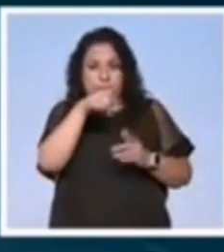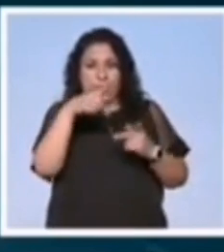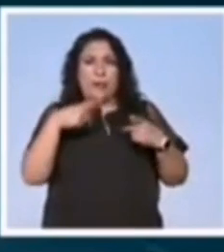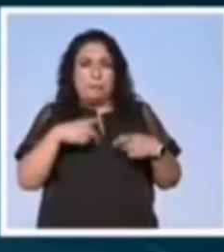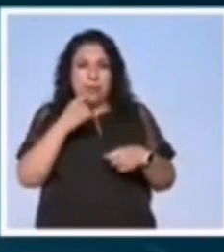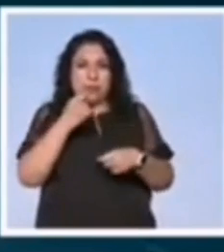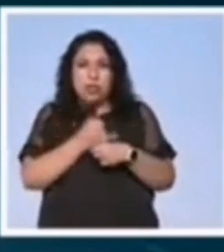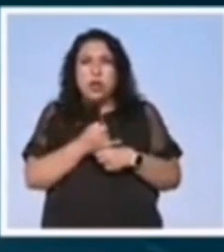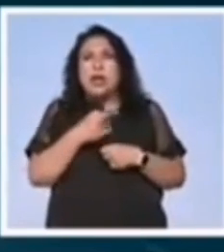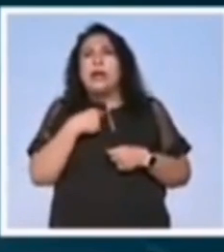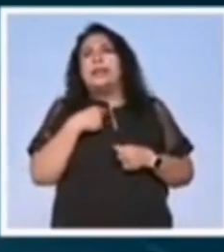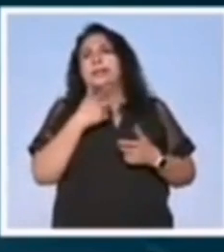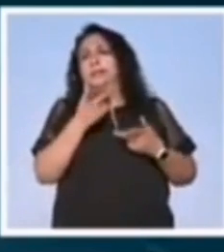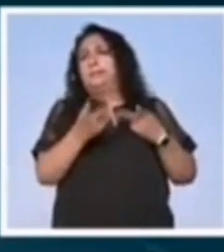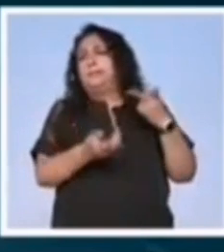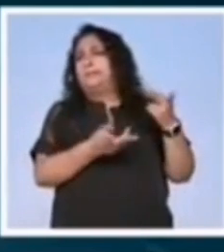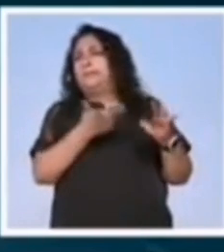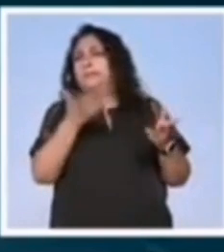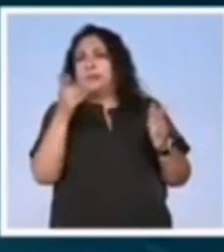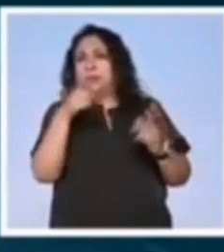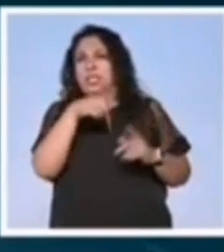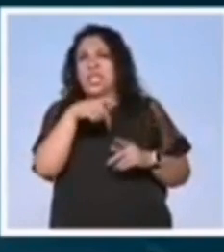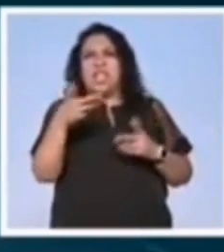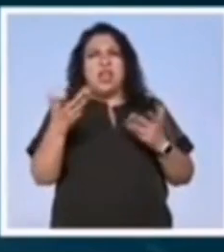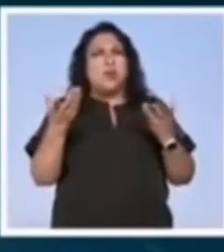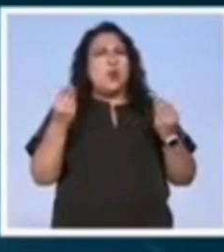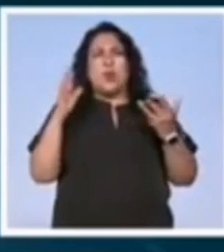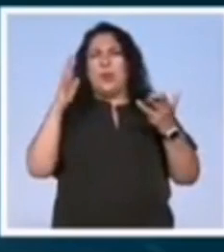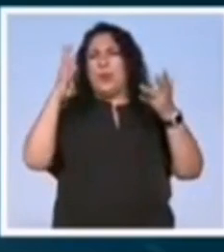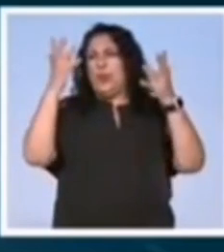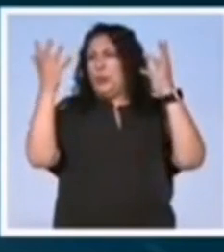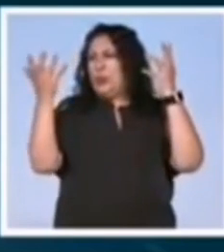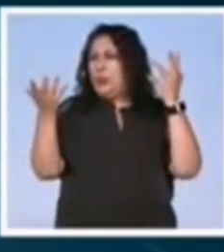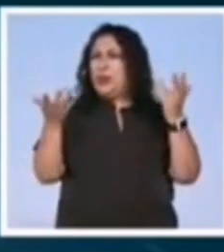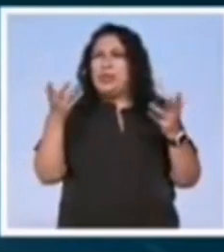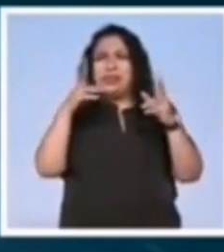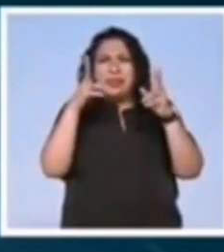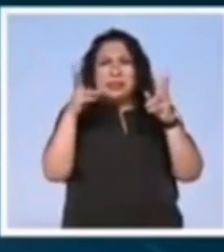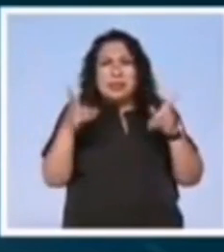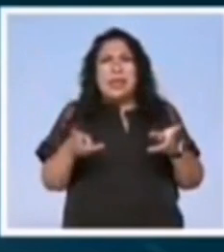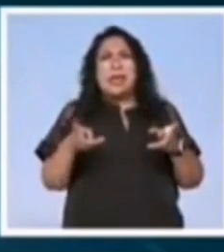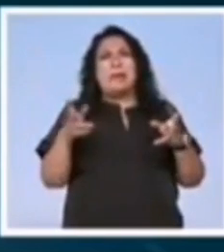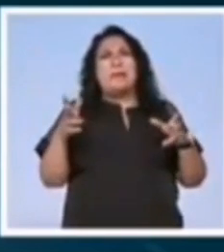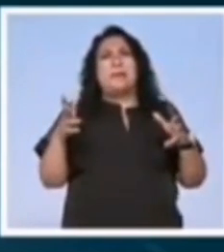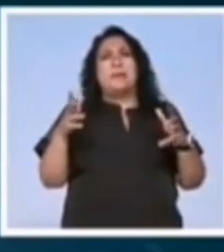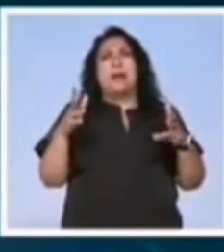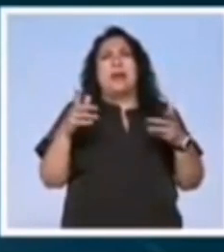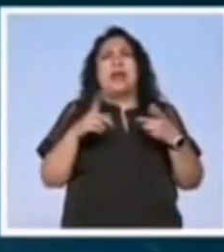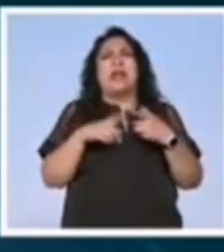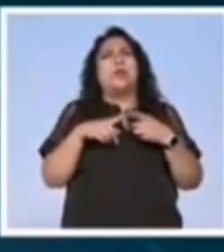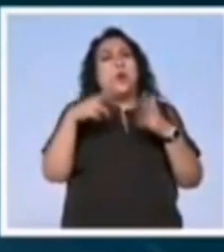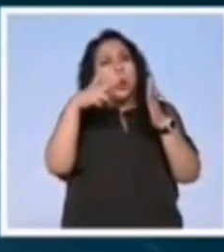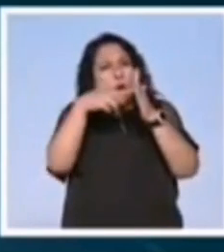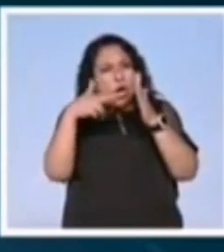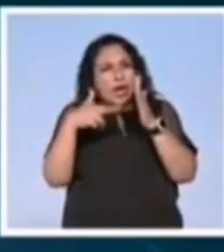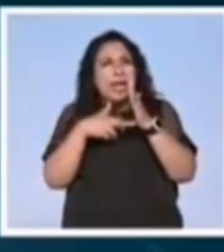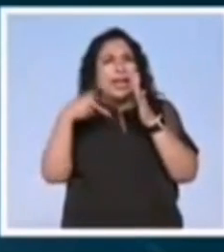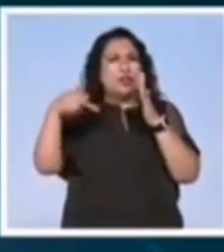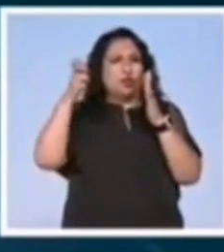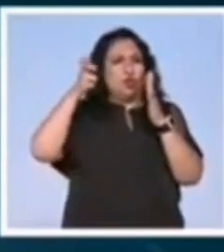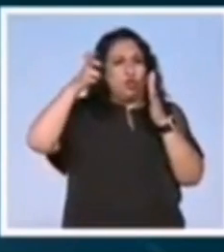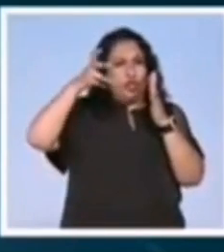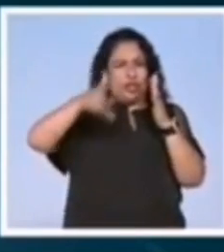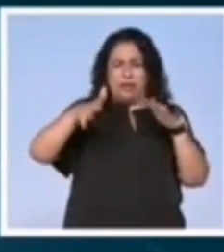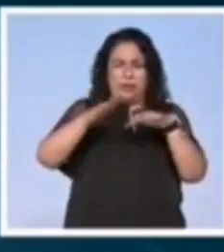pone en cuestión porque ellas están alterando, según él, los contenidos del canon shakespeareano, ¿no? Entonces